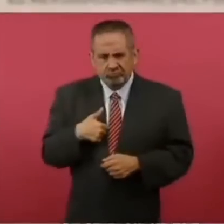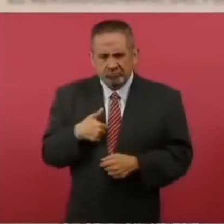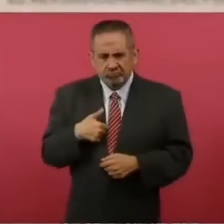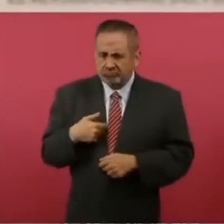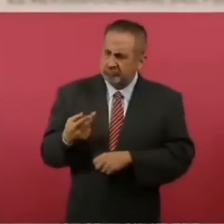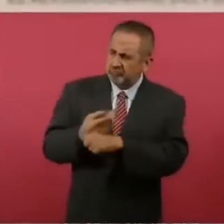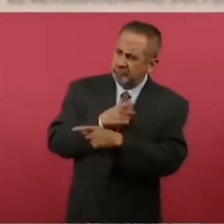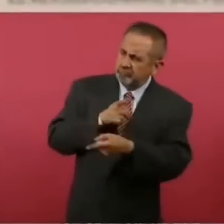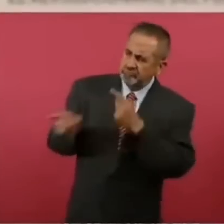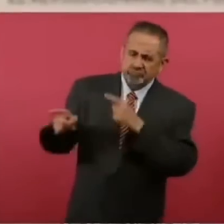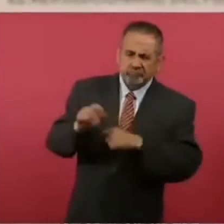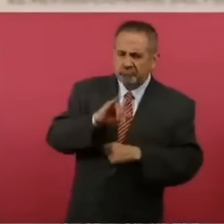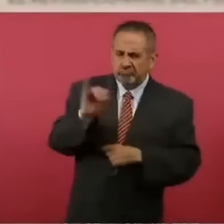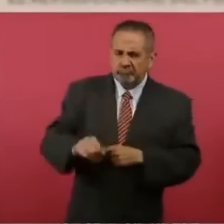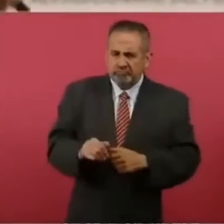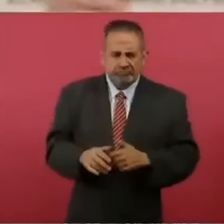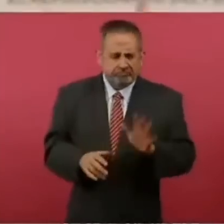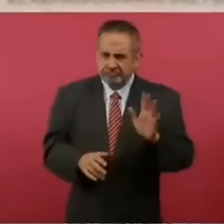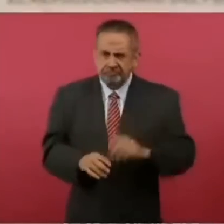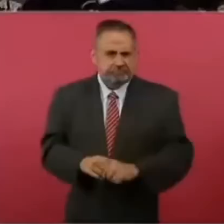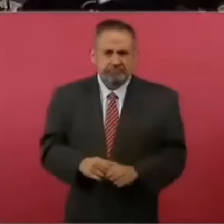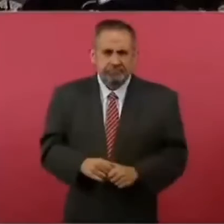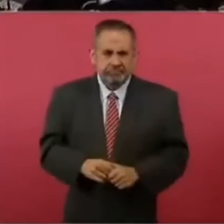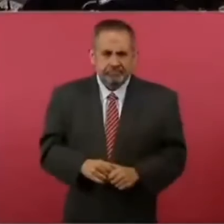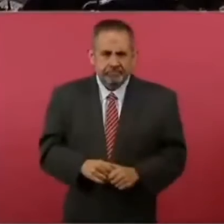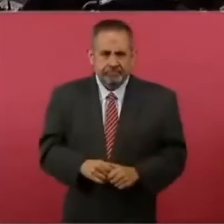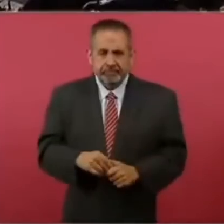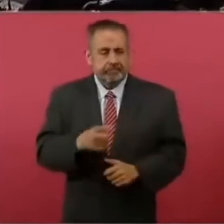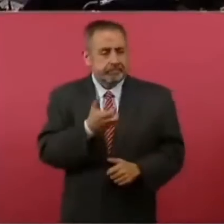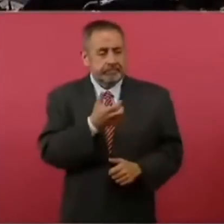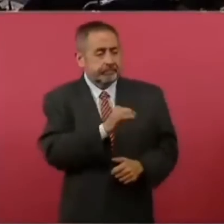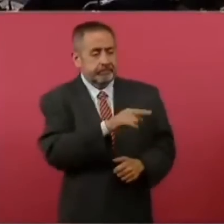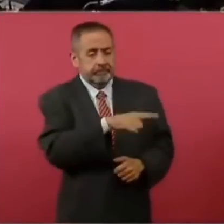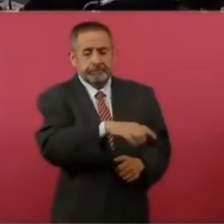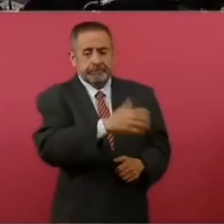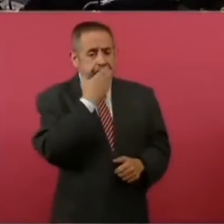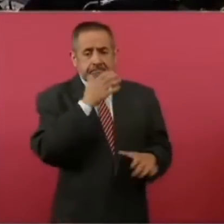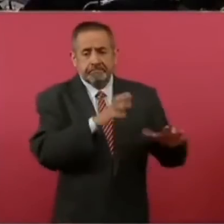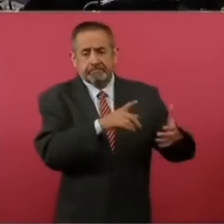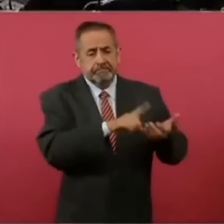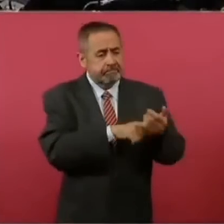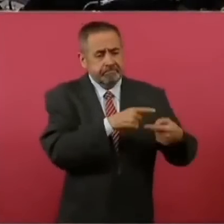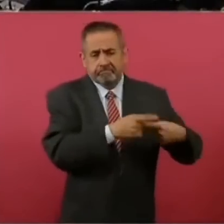Nunca. Nada más que así son los conservadores.